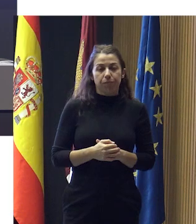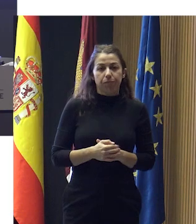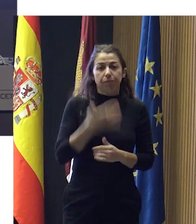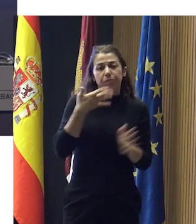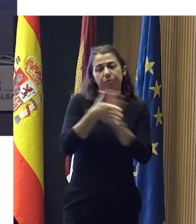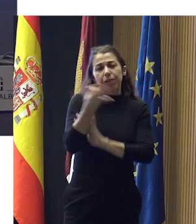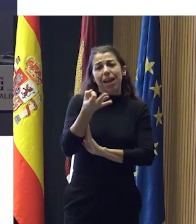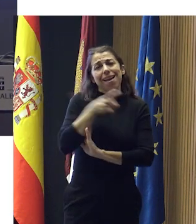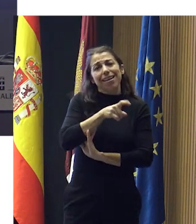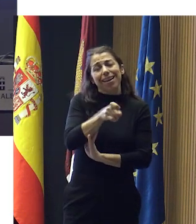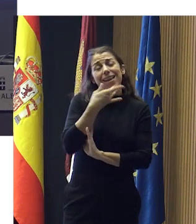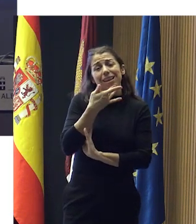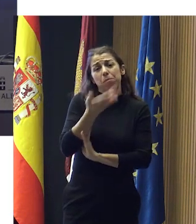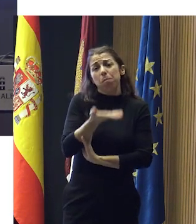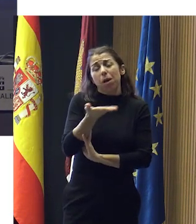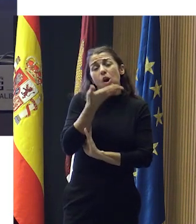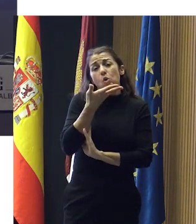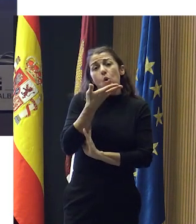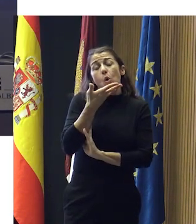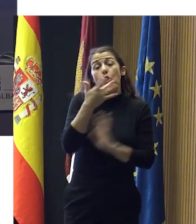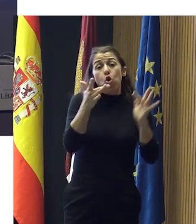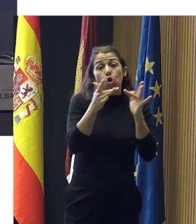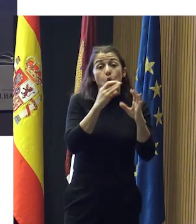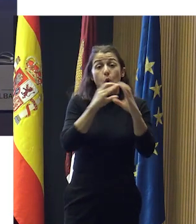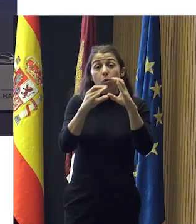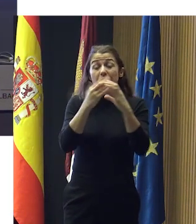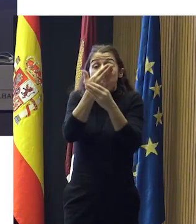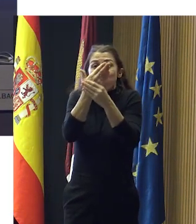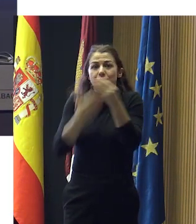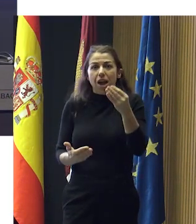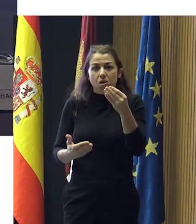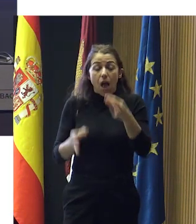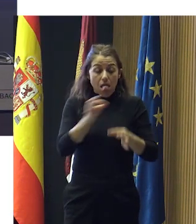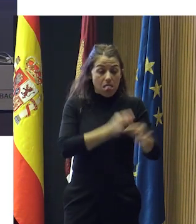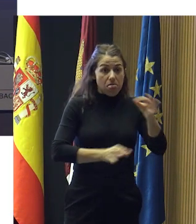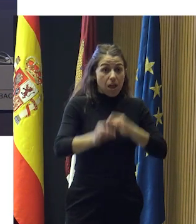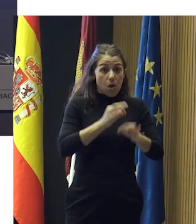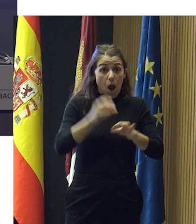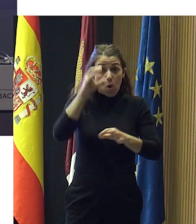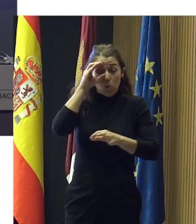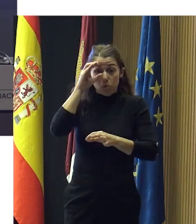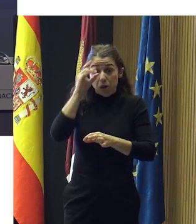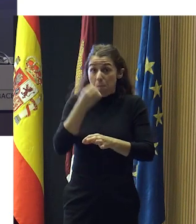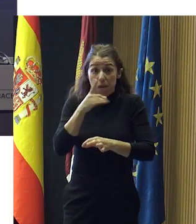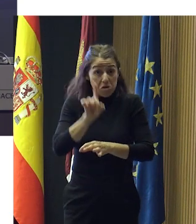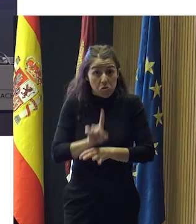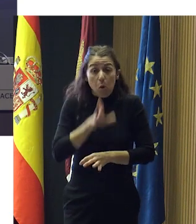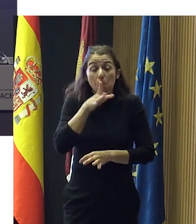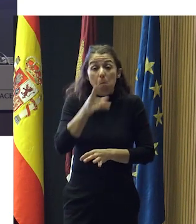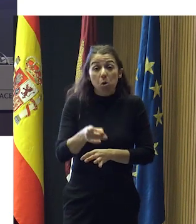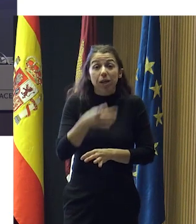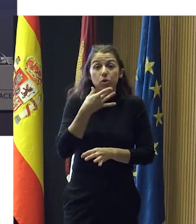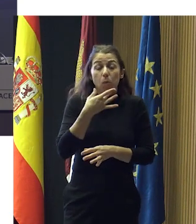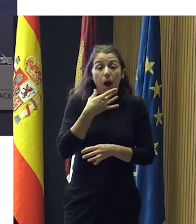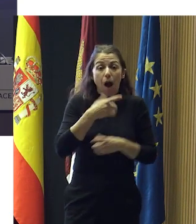Esto significa que el cáncer es en esencia un fallo de comunicación. Las células no pueden escuchar bien nuestras señales y por eso empiezan